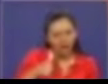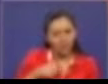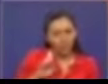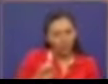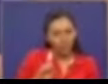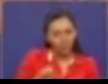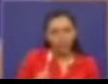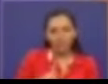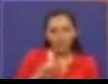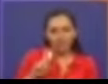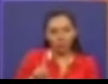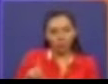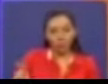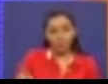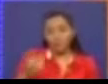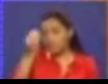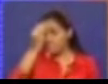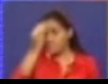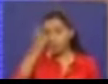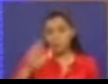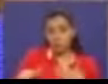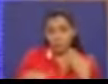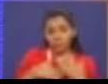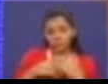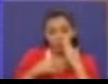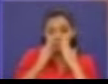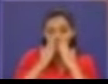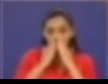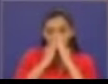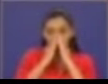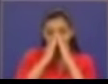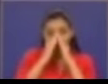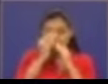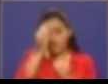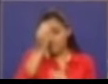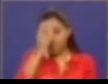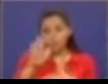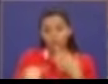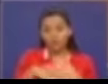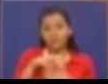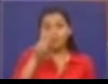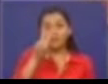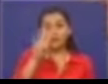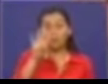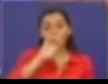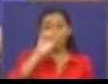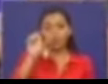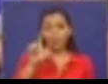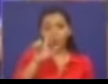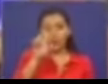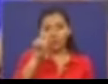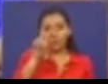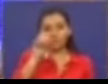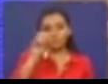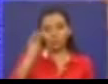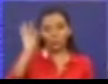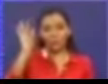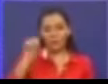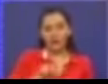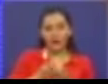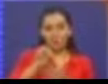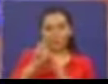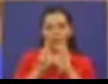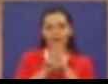¿no? Frente a todos esos informes, sigamos por favor. En 24 de julio de 2009 se aprueba la Ley de Seguridad Pública del